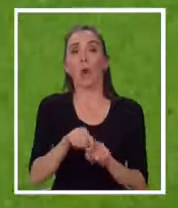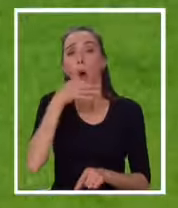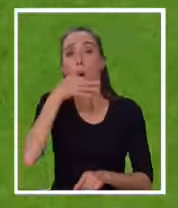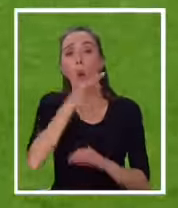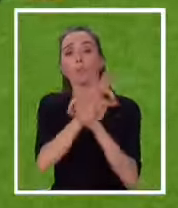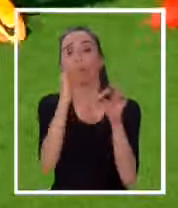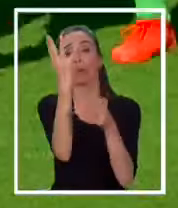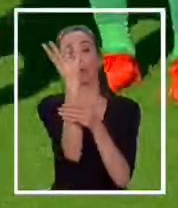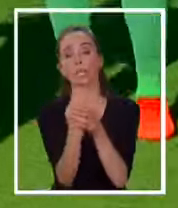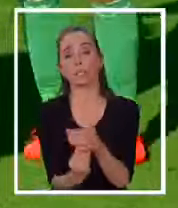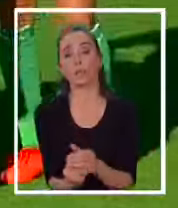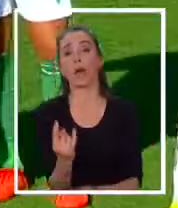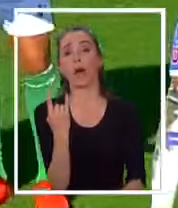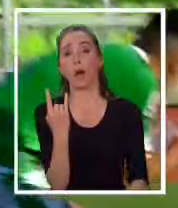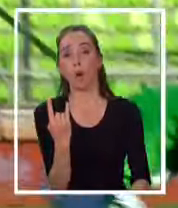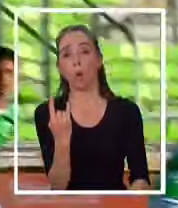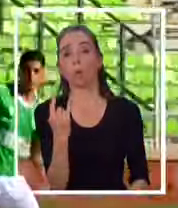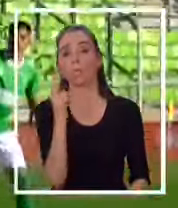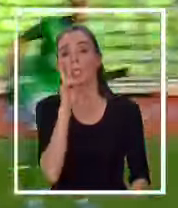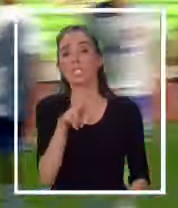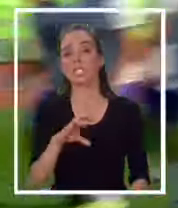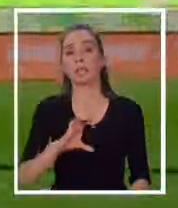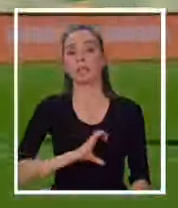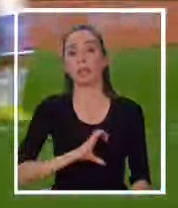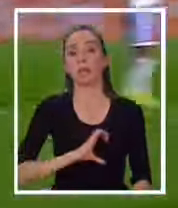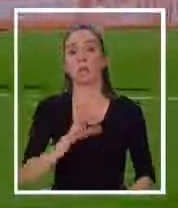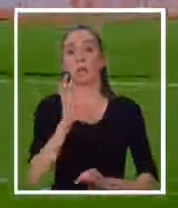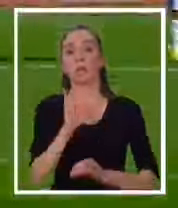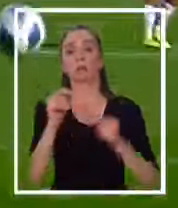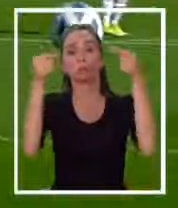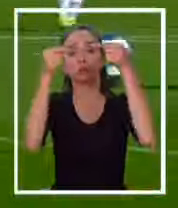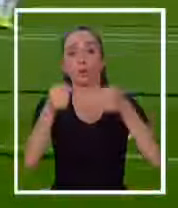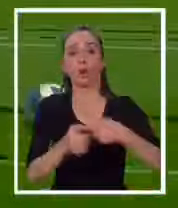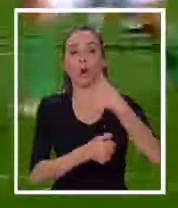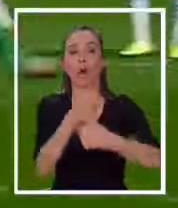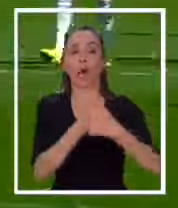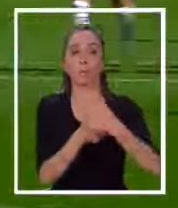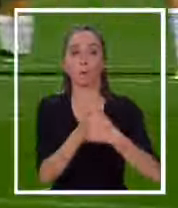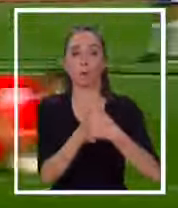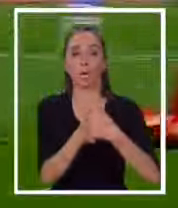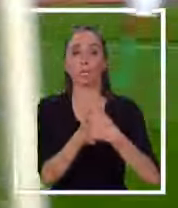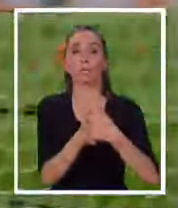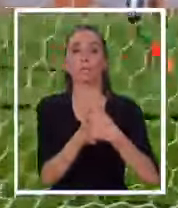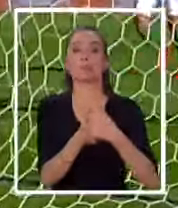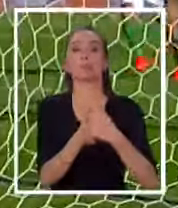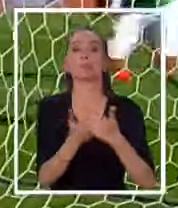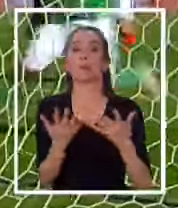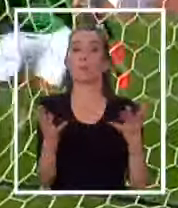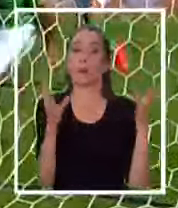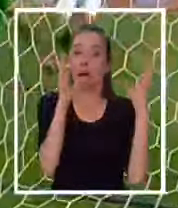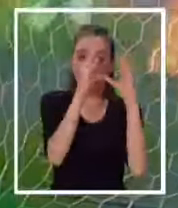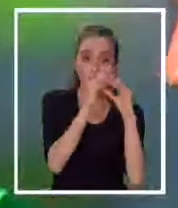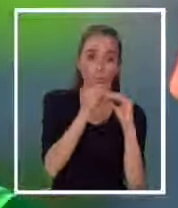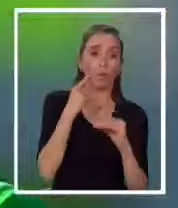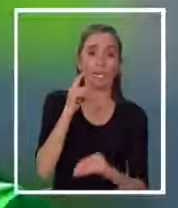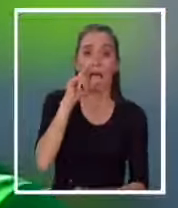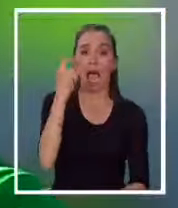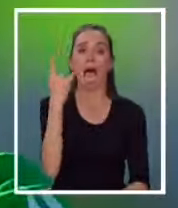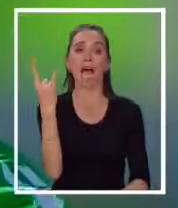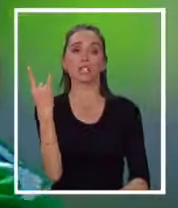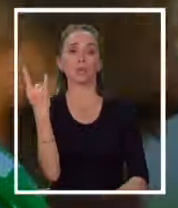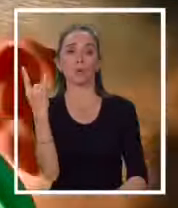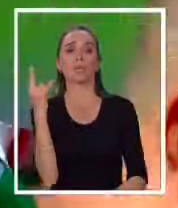nunca acabar, la U se queda sin técnico en medio de un campeonato que se comienza a poner más oscuro que azul para el romántico viajero.